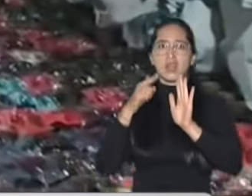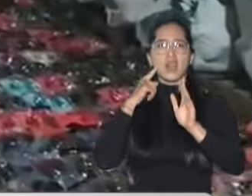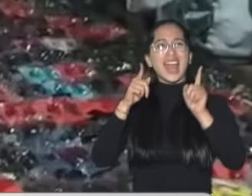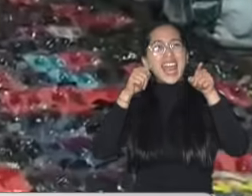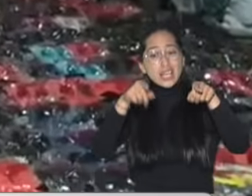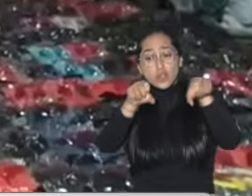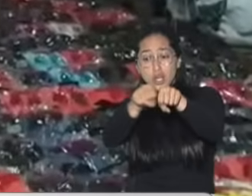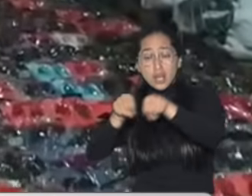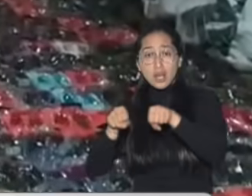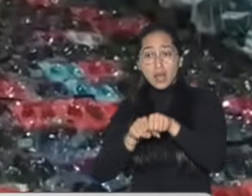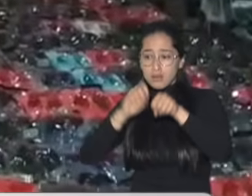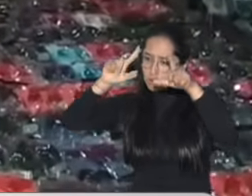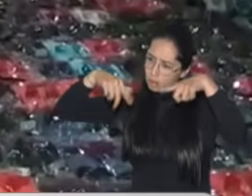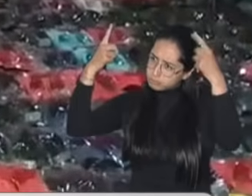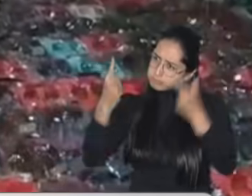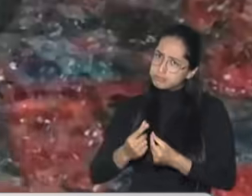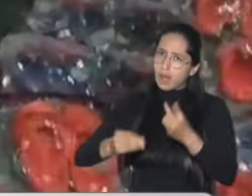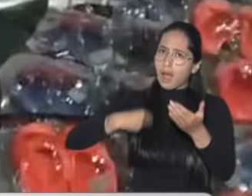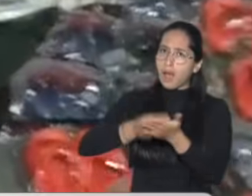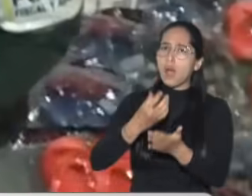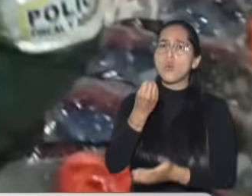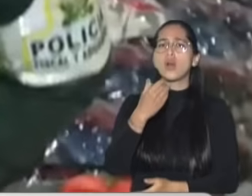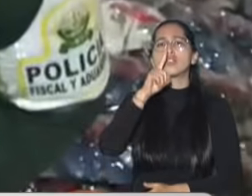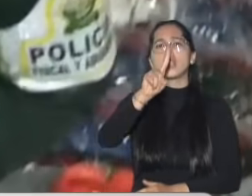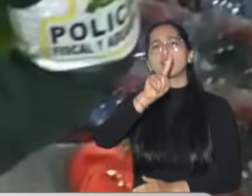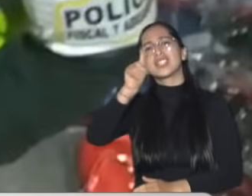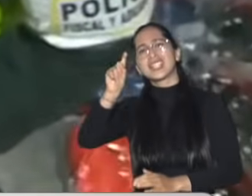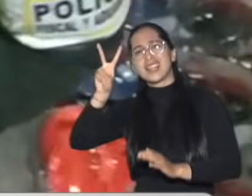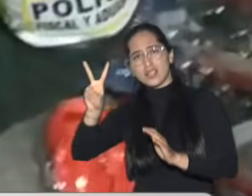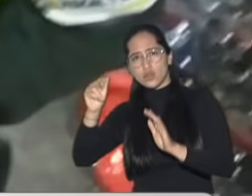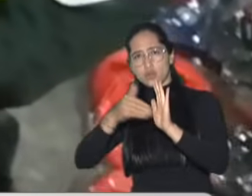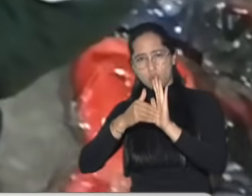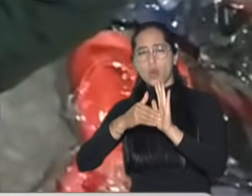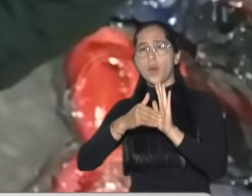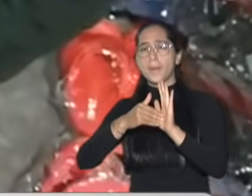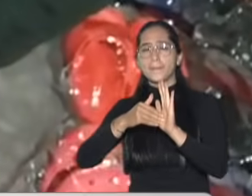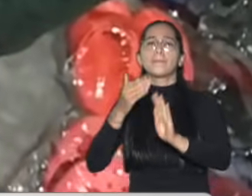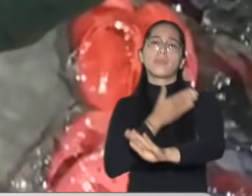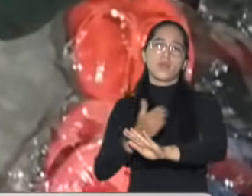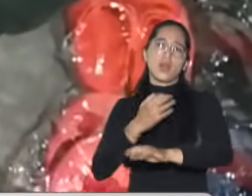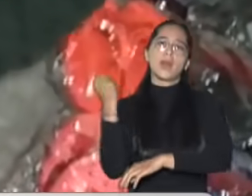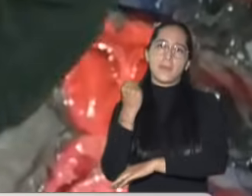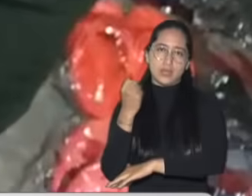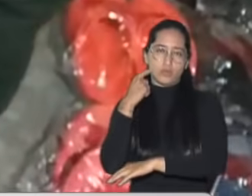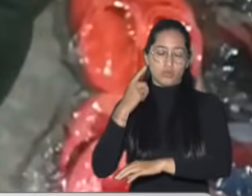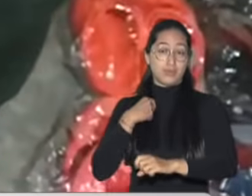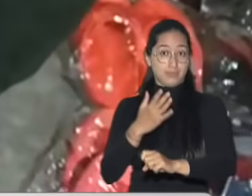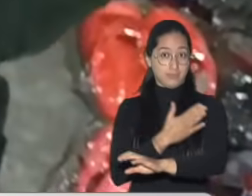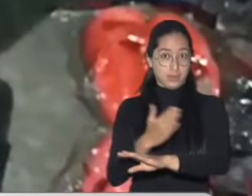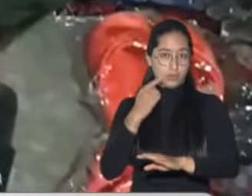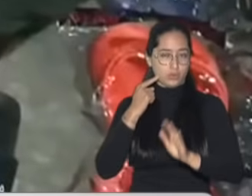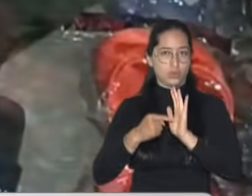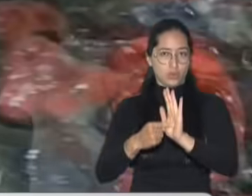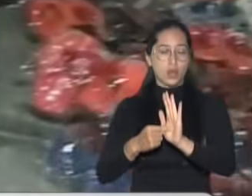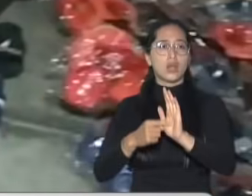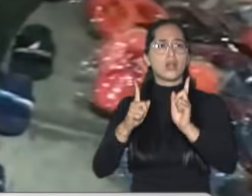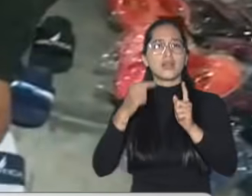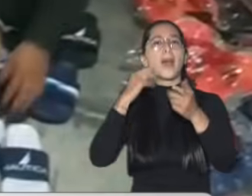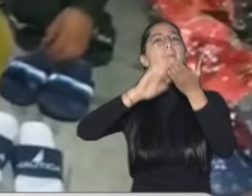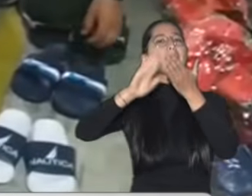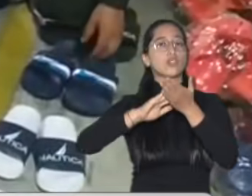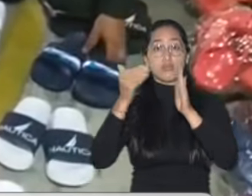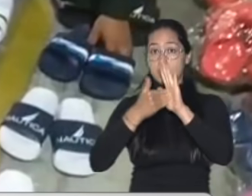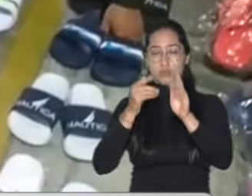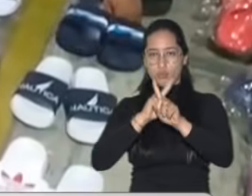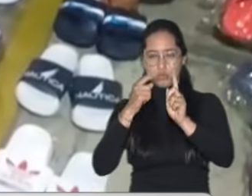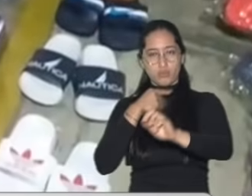de pesos y los propietarios de la mercancía no pudieron presentar ante las autoridades la documentación requerida sobre